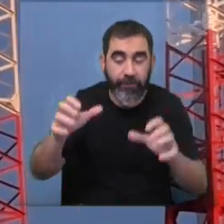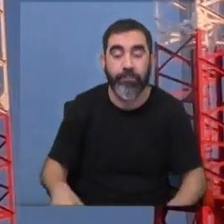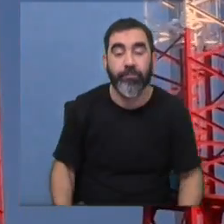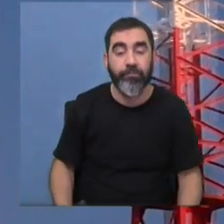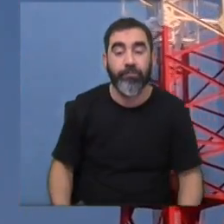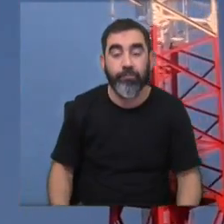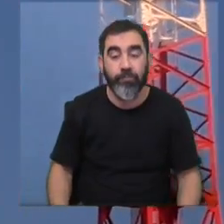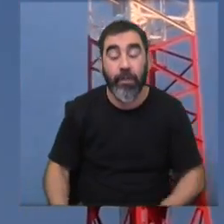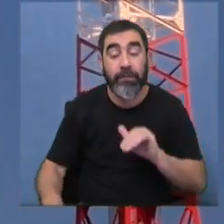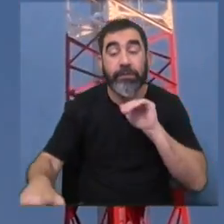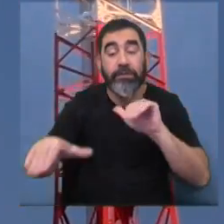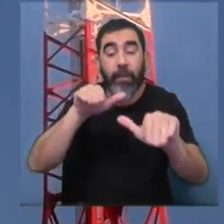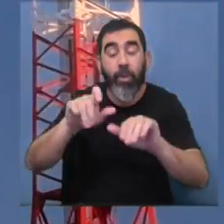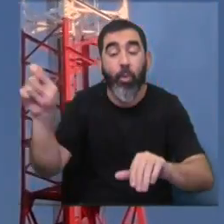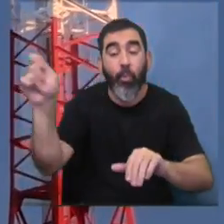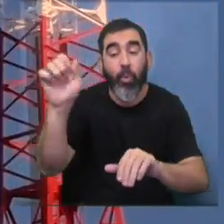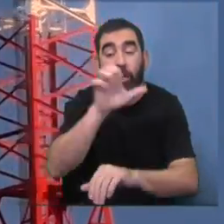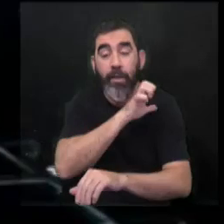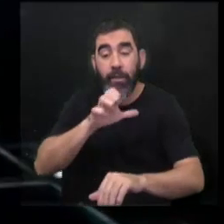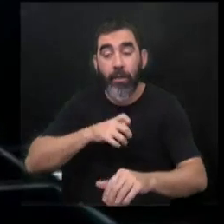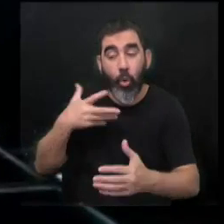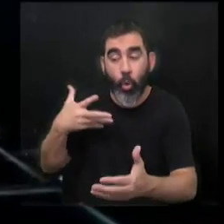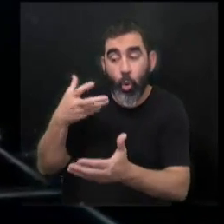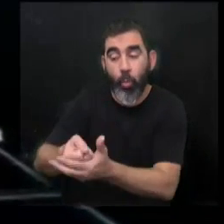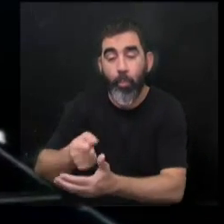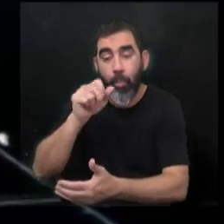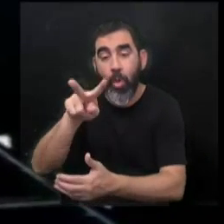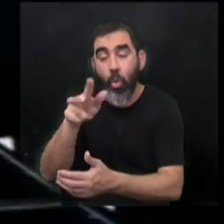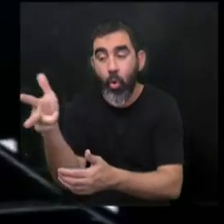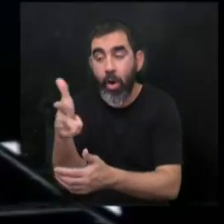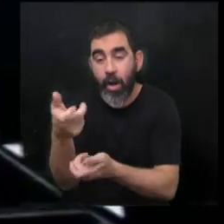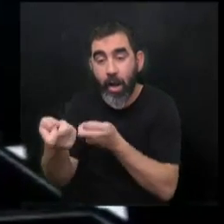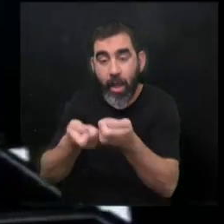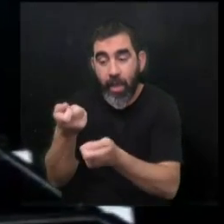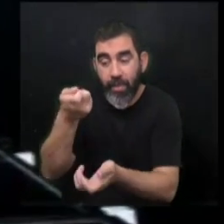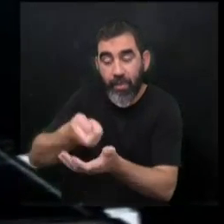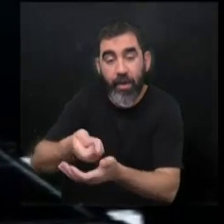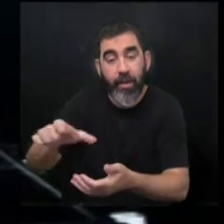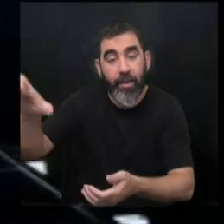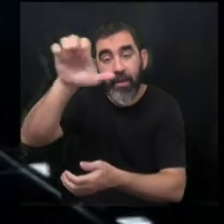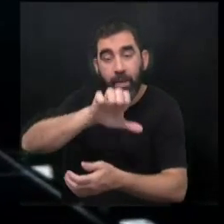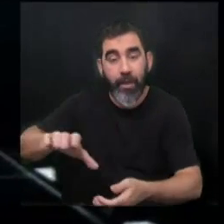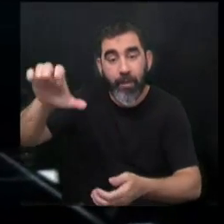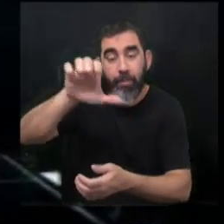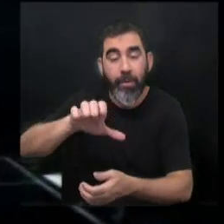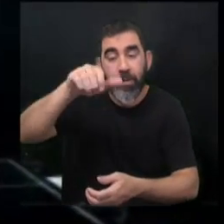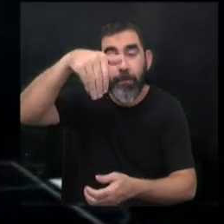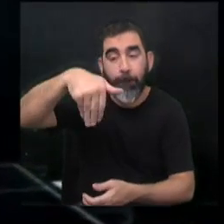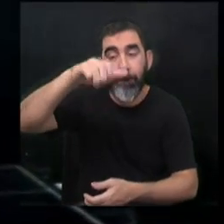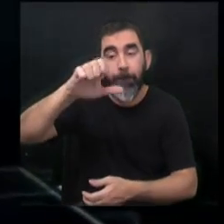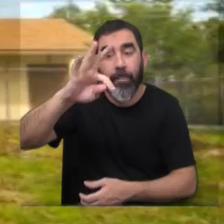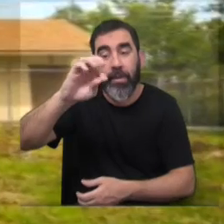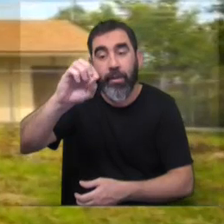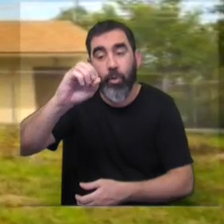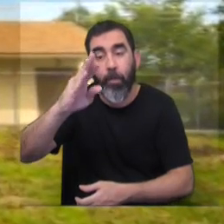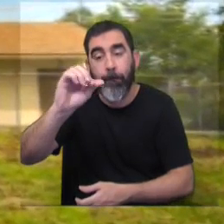de un llamado público, el Estado definió la compra de 2 radares que serán instalados por la empresa Meteopress Spol de República